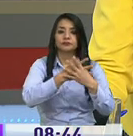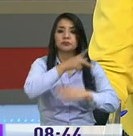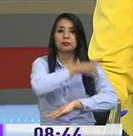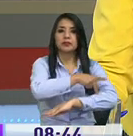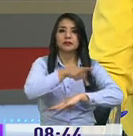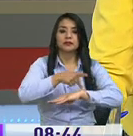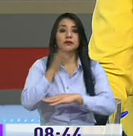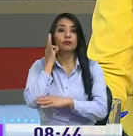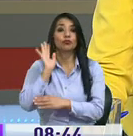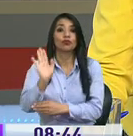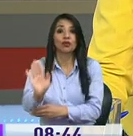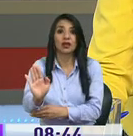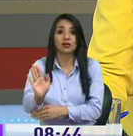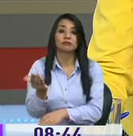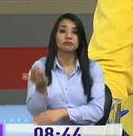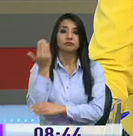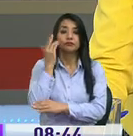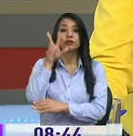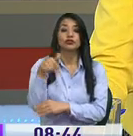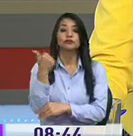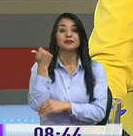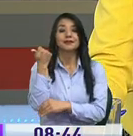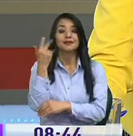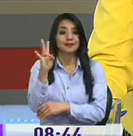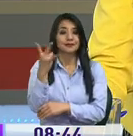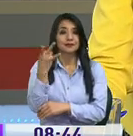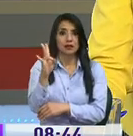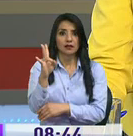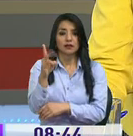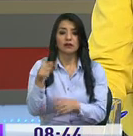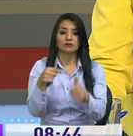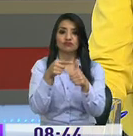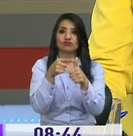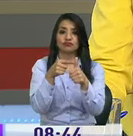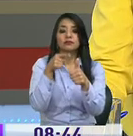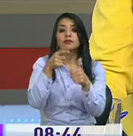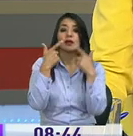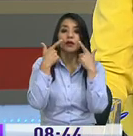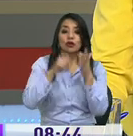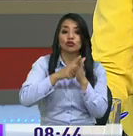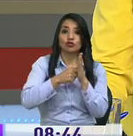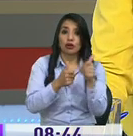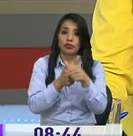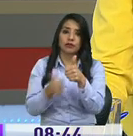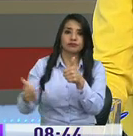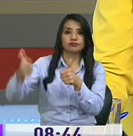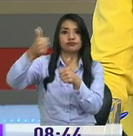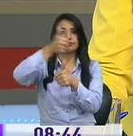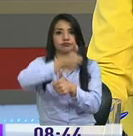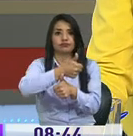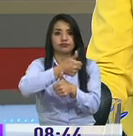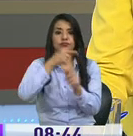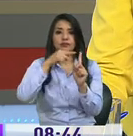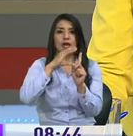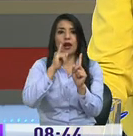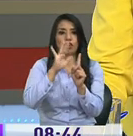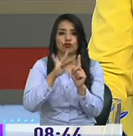Chamoun, quien intentó en el año 2017 posesionarse como contralador subrogante en ausencia de Carlos